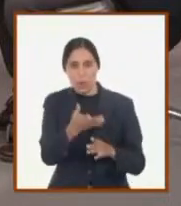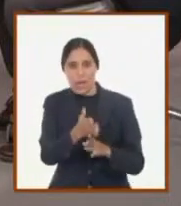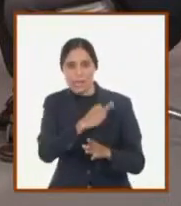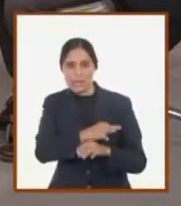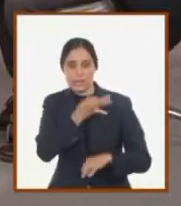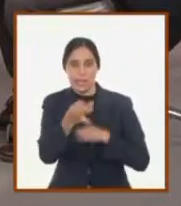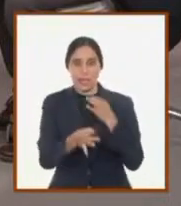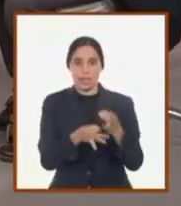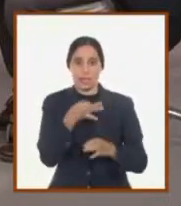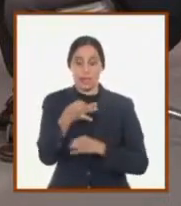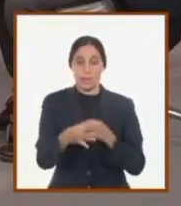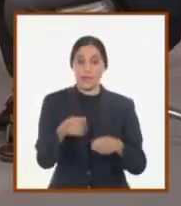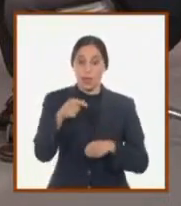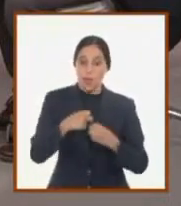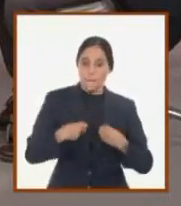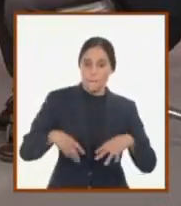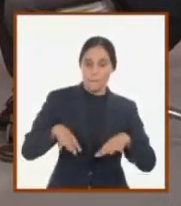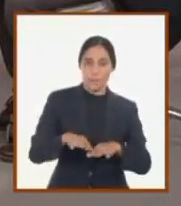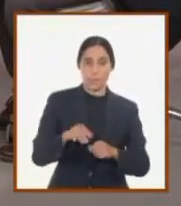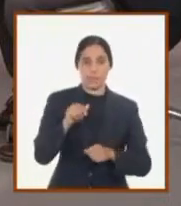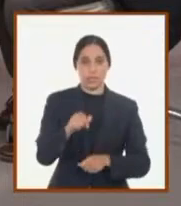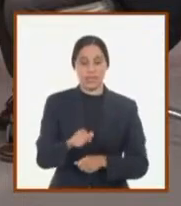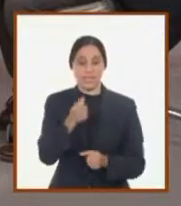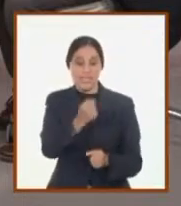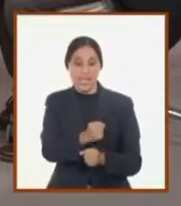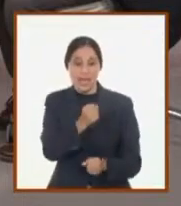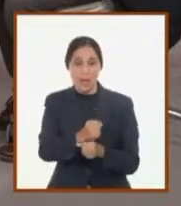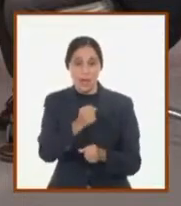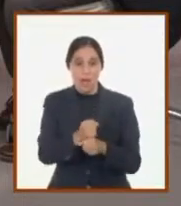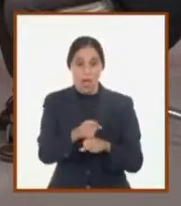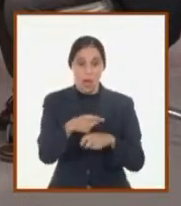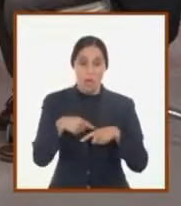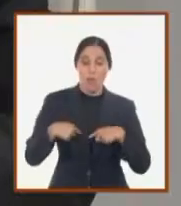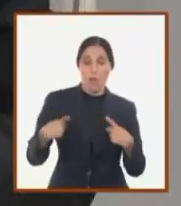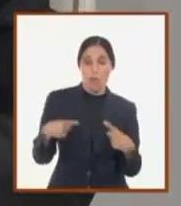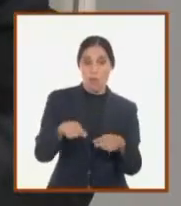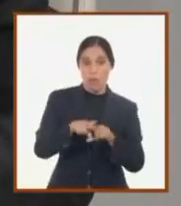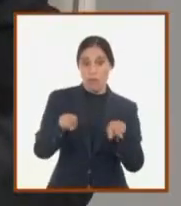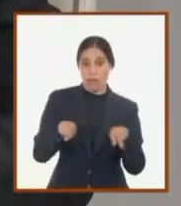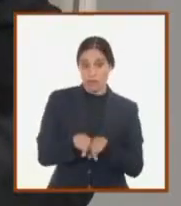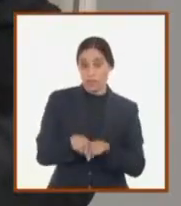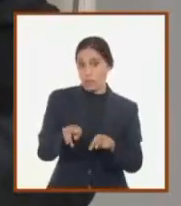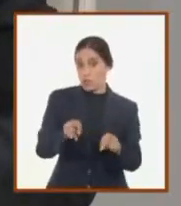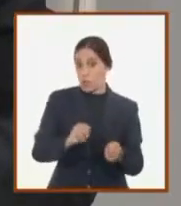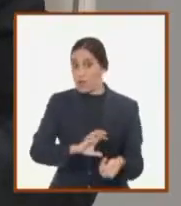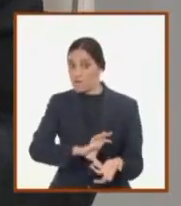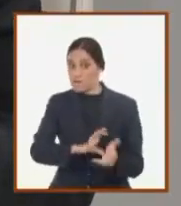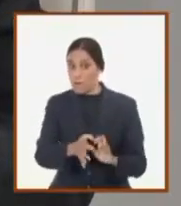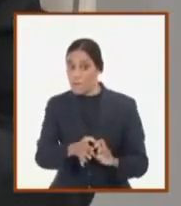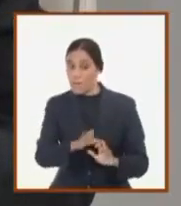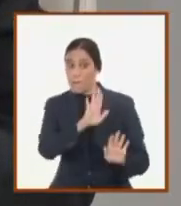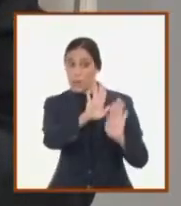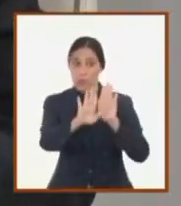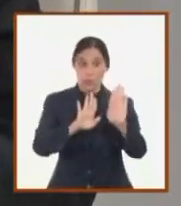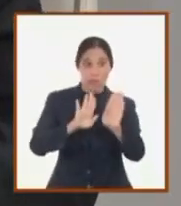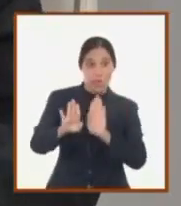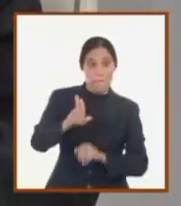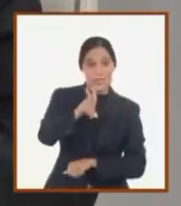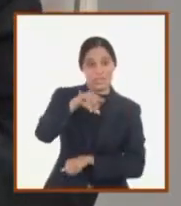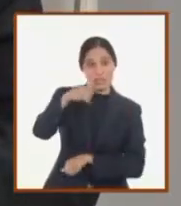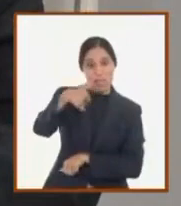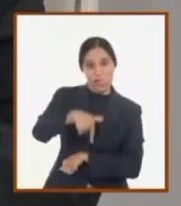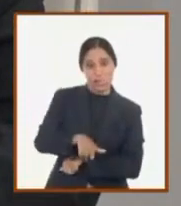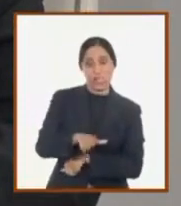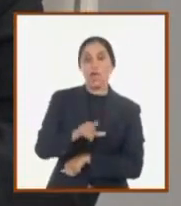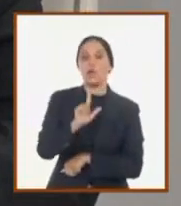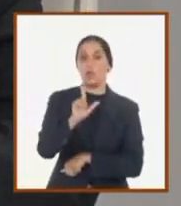en en la mesa es la labor que ha hecho la oficina en la nueva miografia del museo 26 de julio que en algún momento